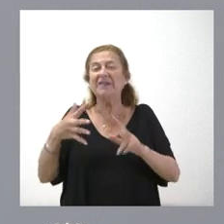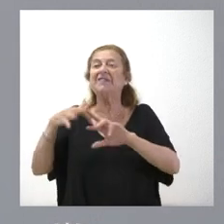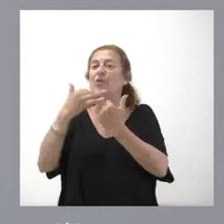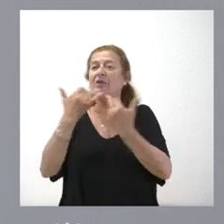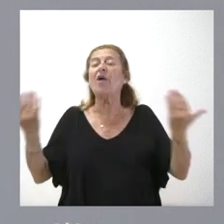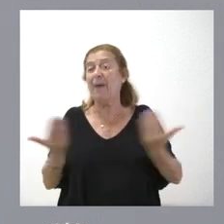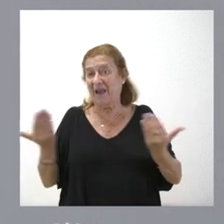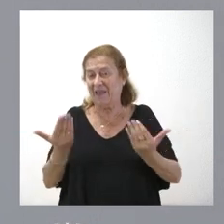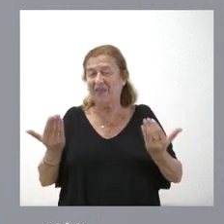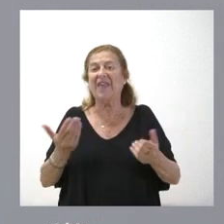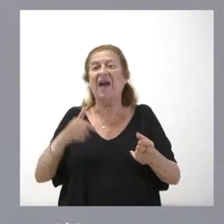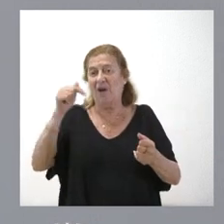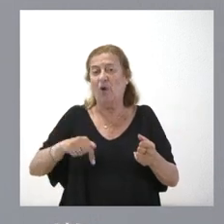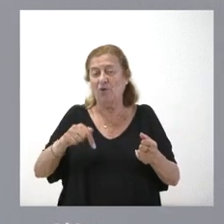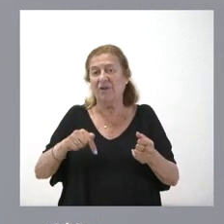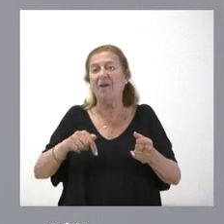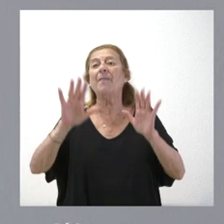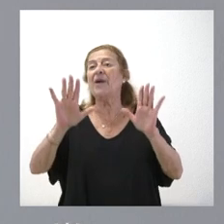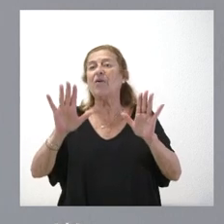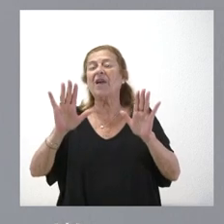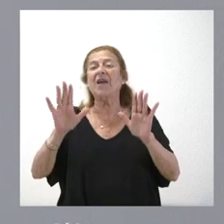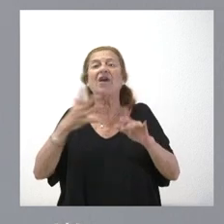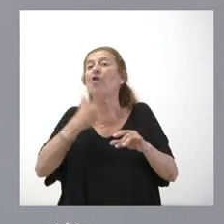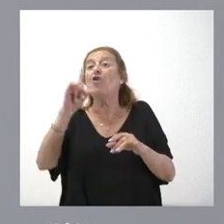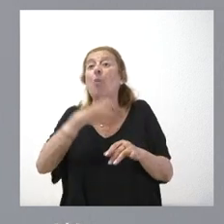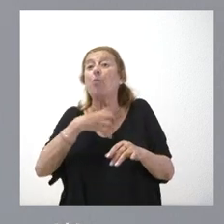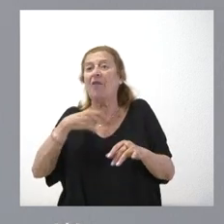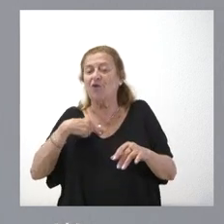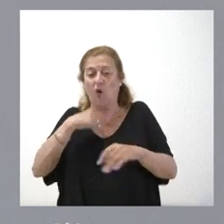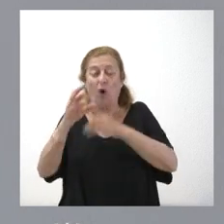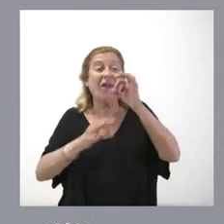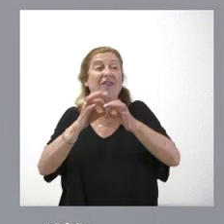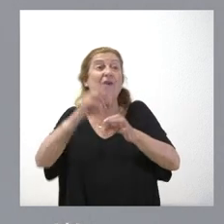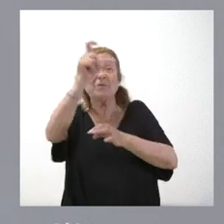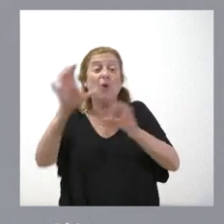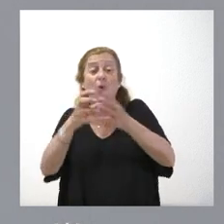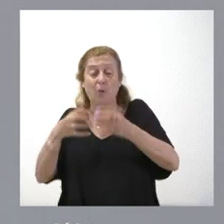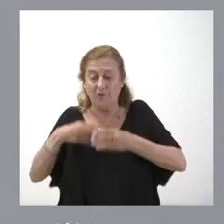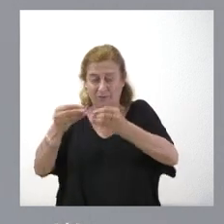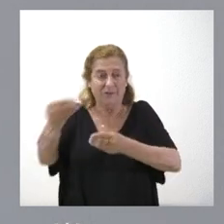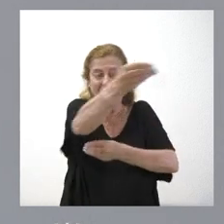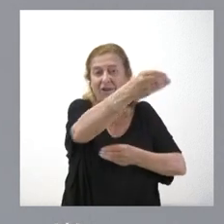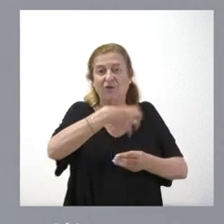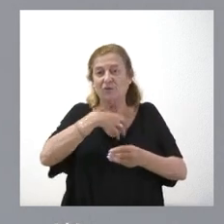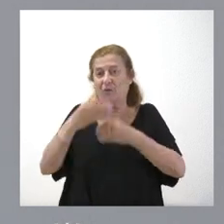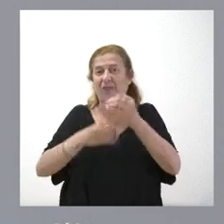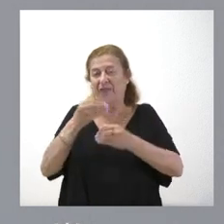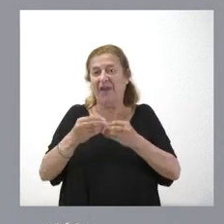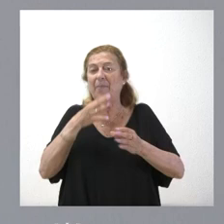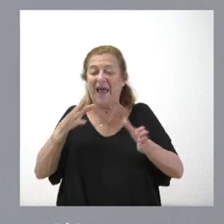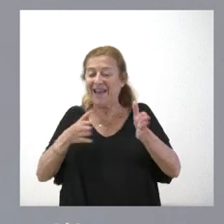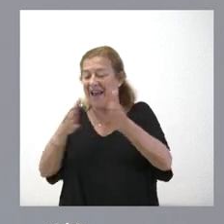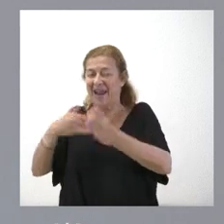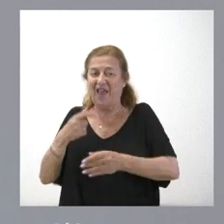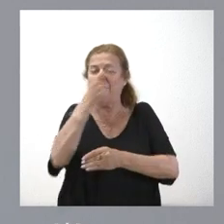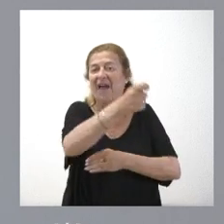emergencia que tengamos hoy presentes pero que no haya posibilidad de organizaciones internacionales que puedan establecer la canalización adecuada por